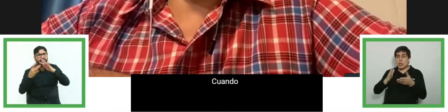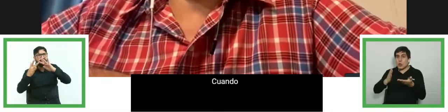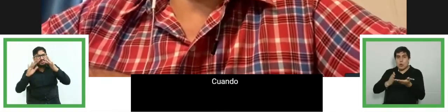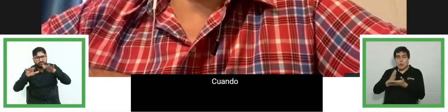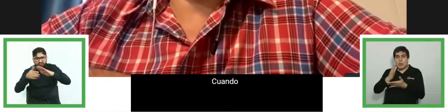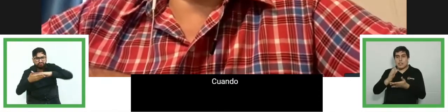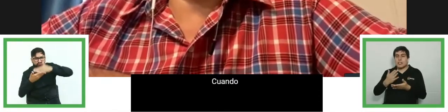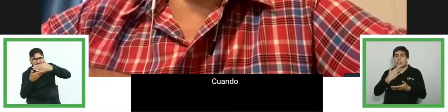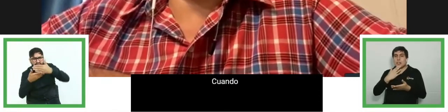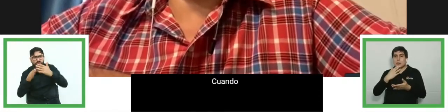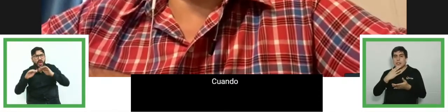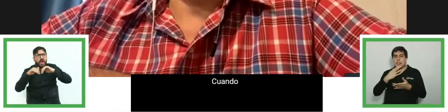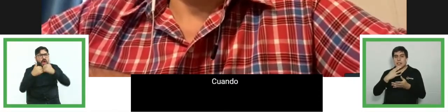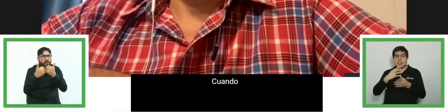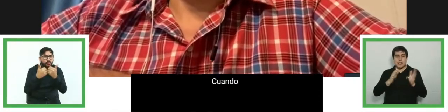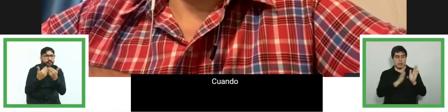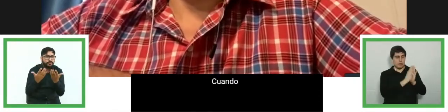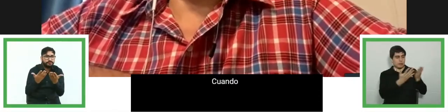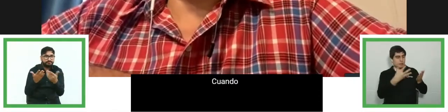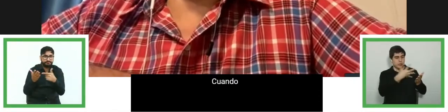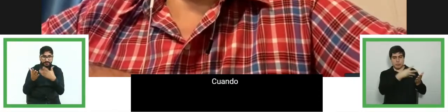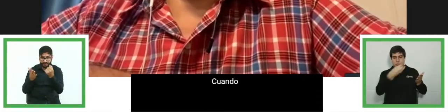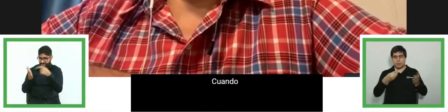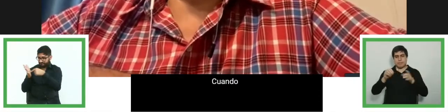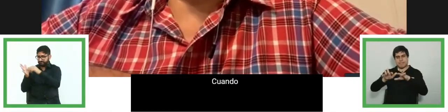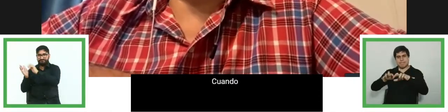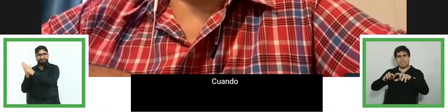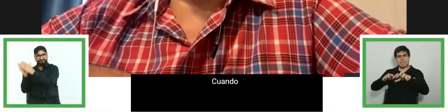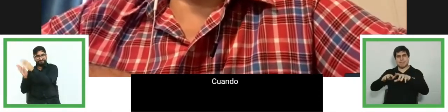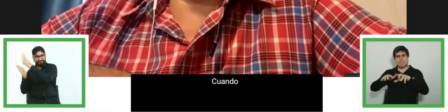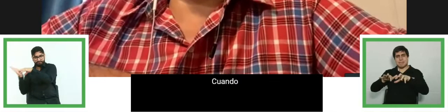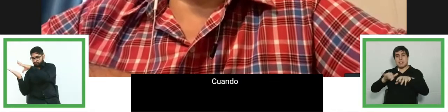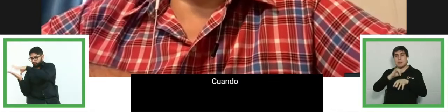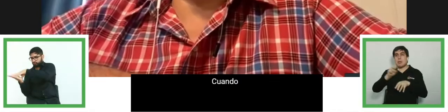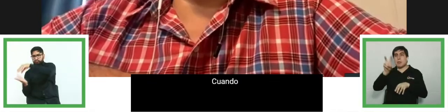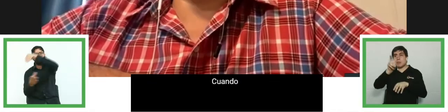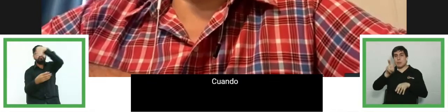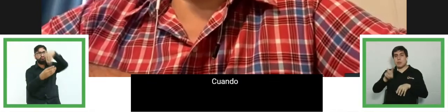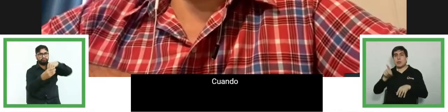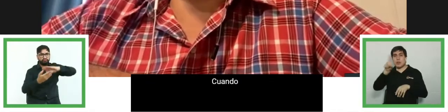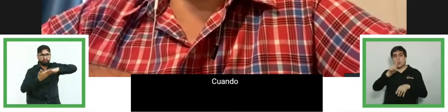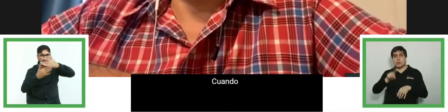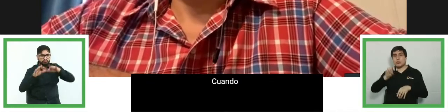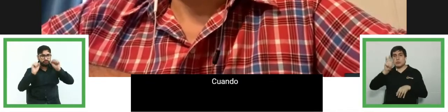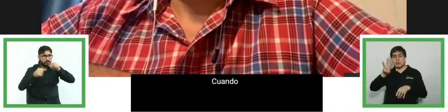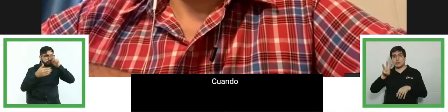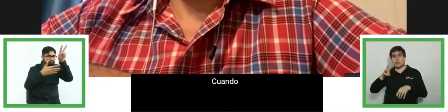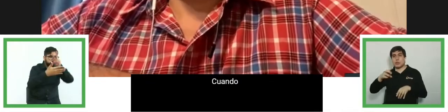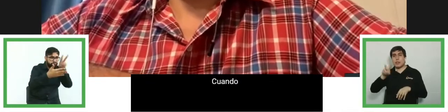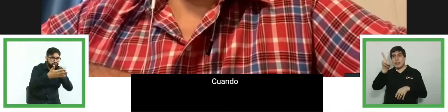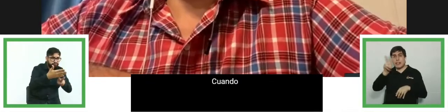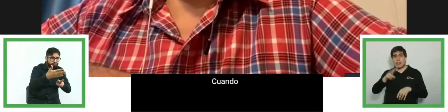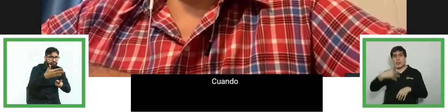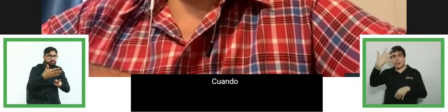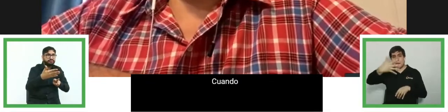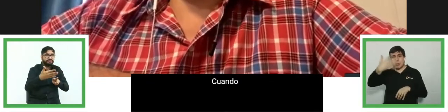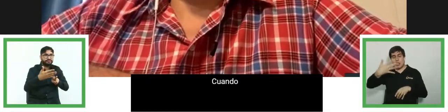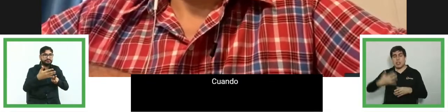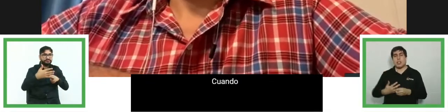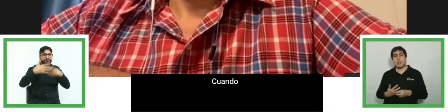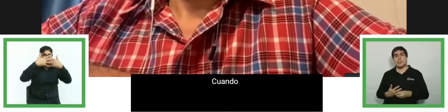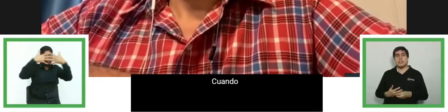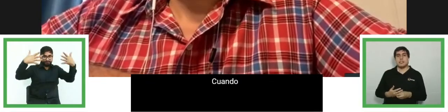poder digitalizar un material impreso para poder leerlo con un software lector de pantalla. Iniciamos